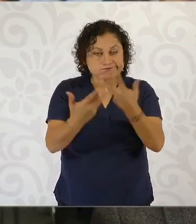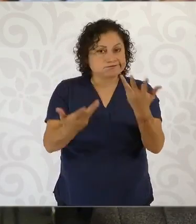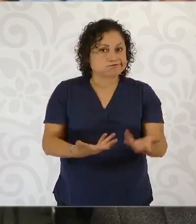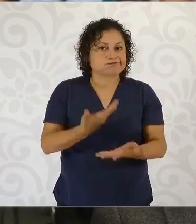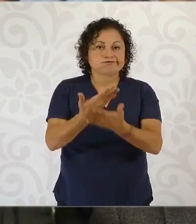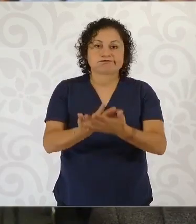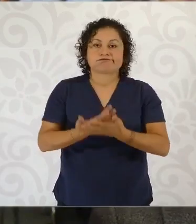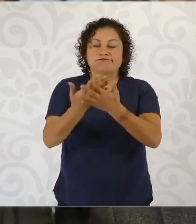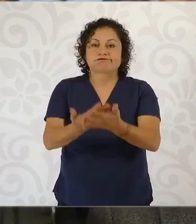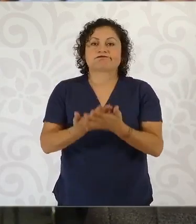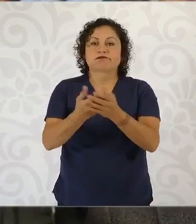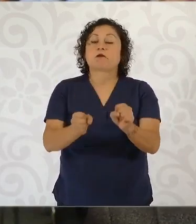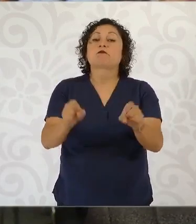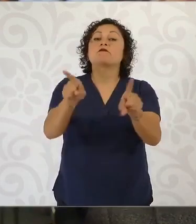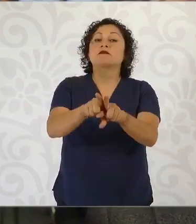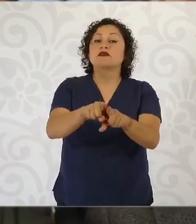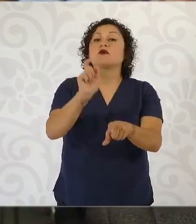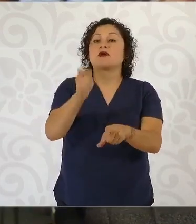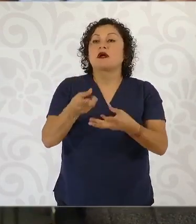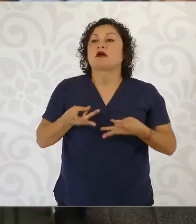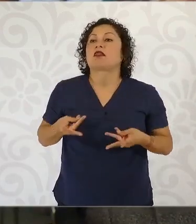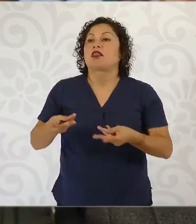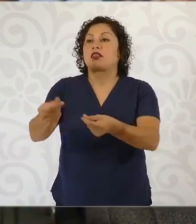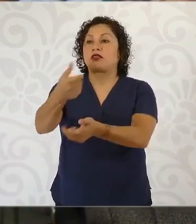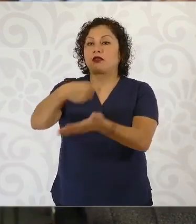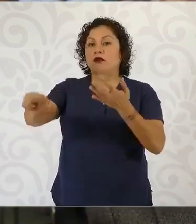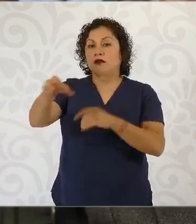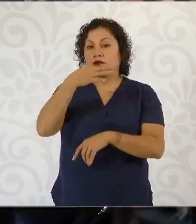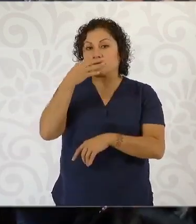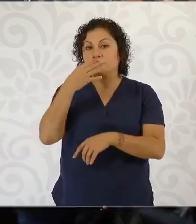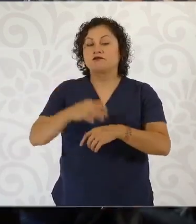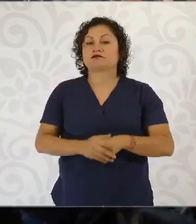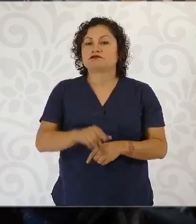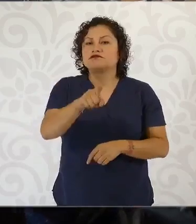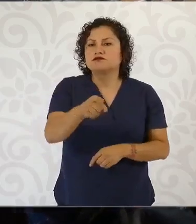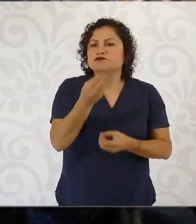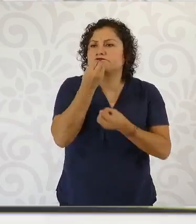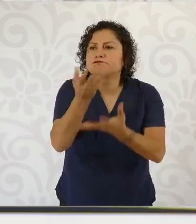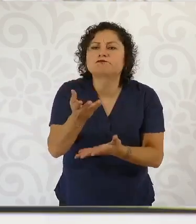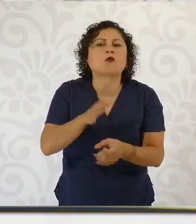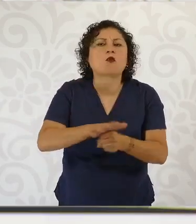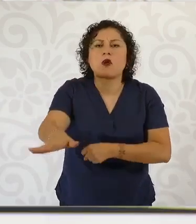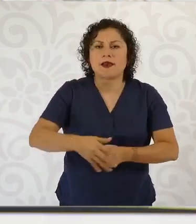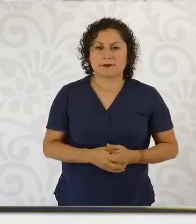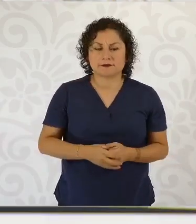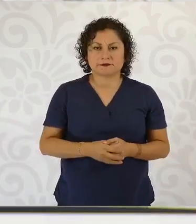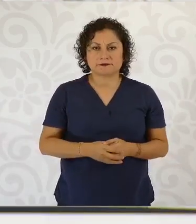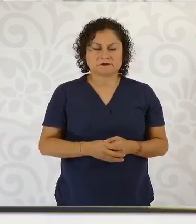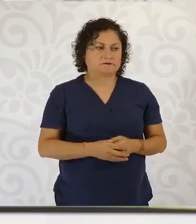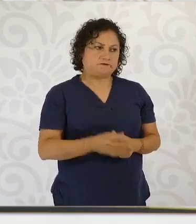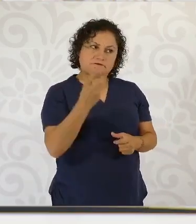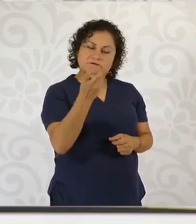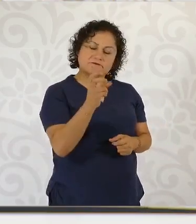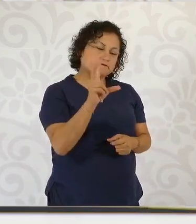pues se gastaron los recursos para comprar las medicinas, pero no los tuvieron. ¿Qué le diría sobre todo a esas personas? Eso sí no es cierto. O sea, porque